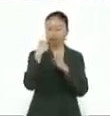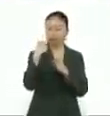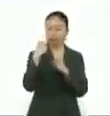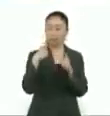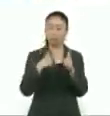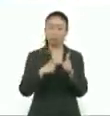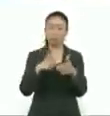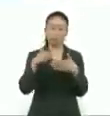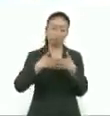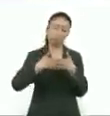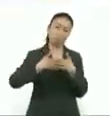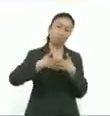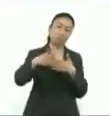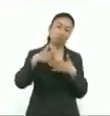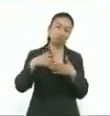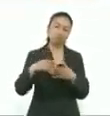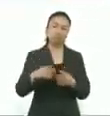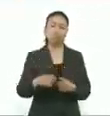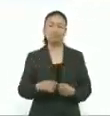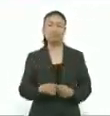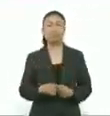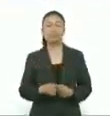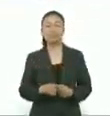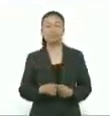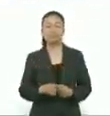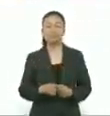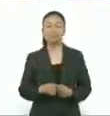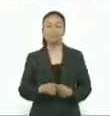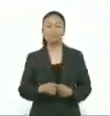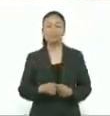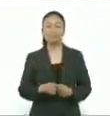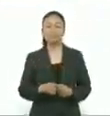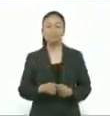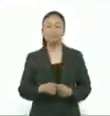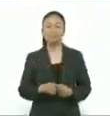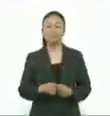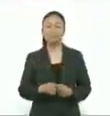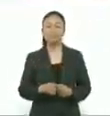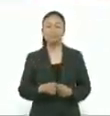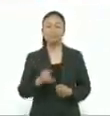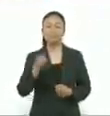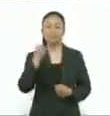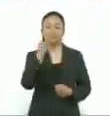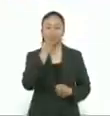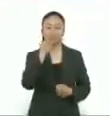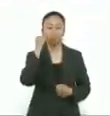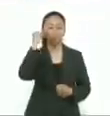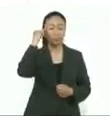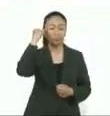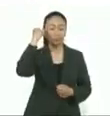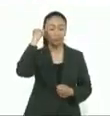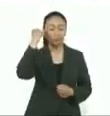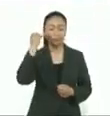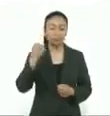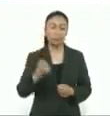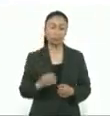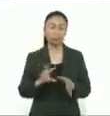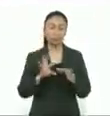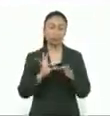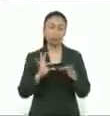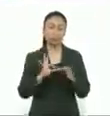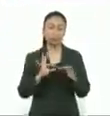la vida por lo que más amo. Cumpel, Cumpel los Kimbacolal,